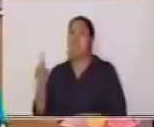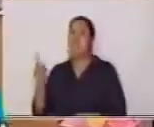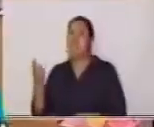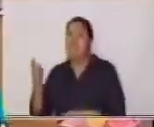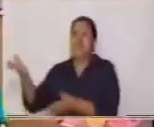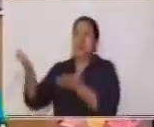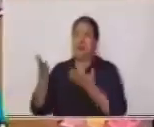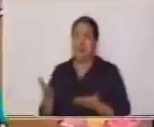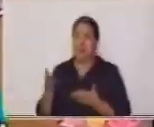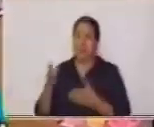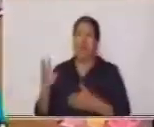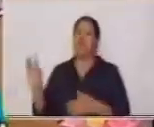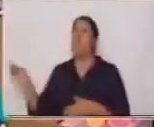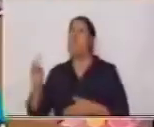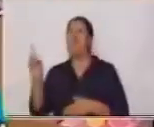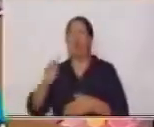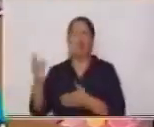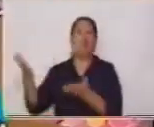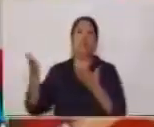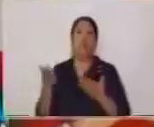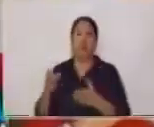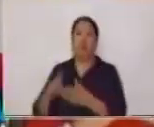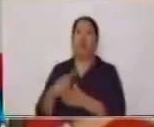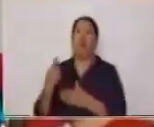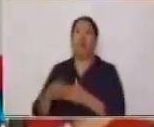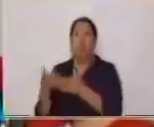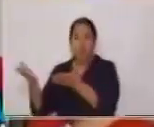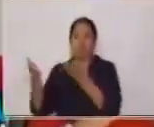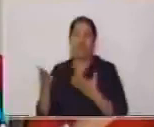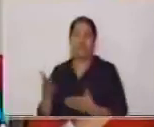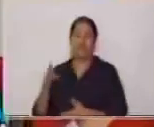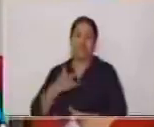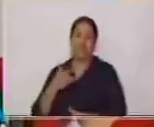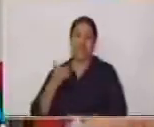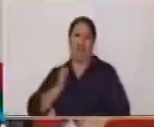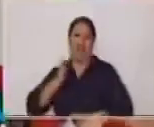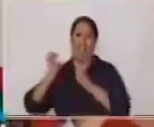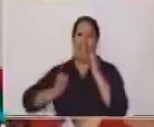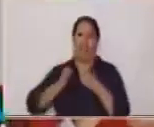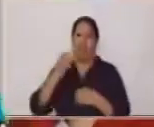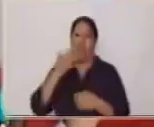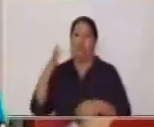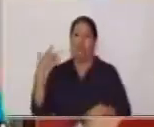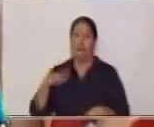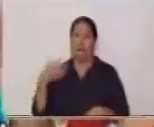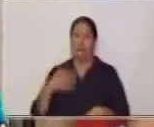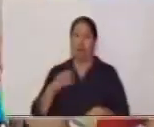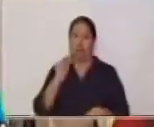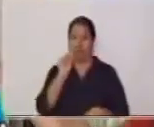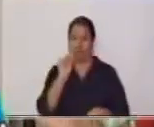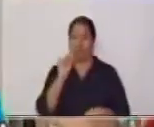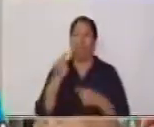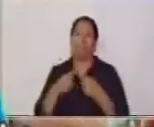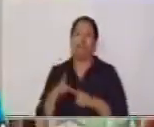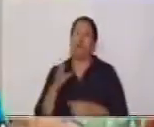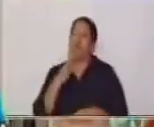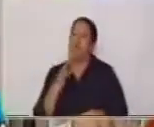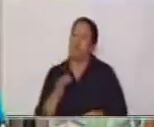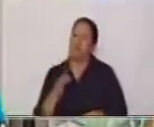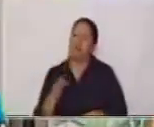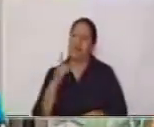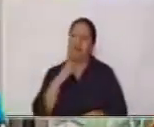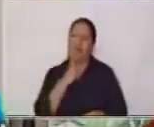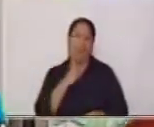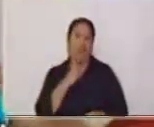dado, cuándo, que me sentía muy emocionada, picaba un poquito, pero era delicioso. ¿Y